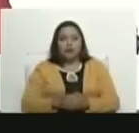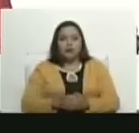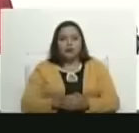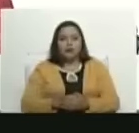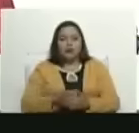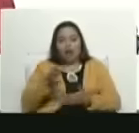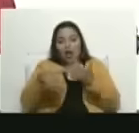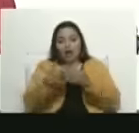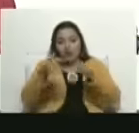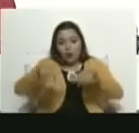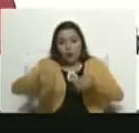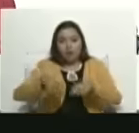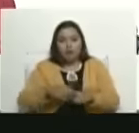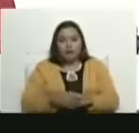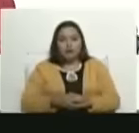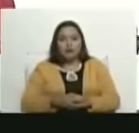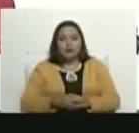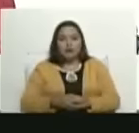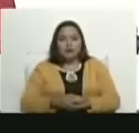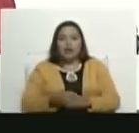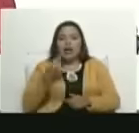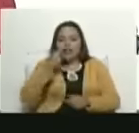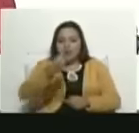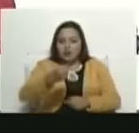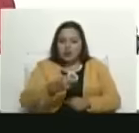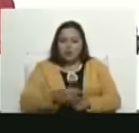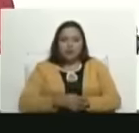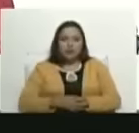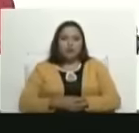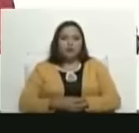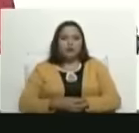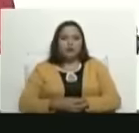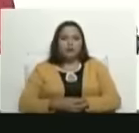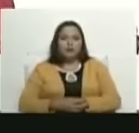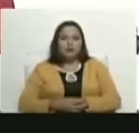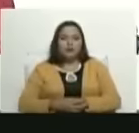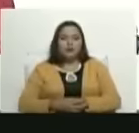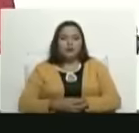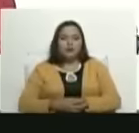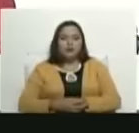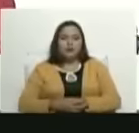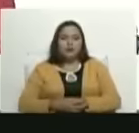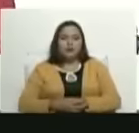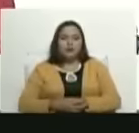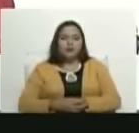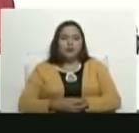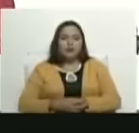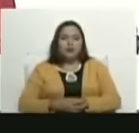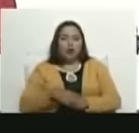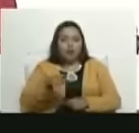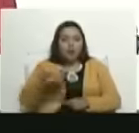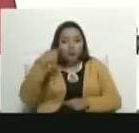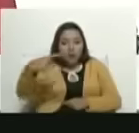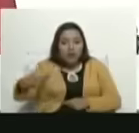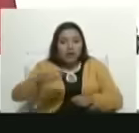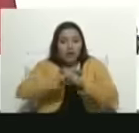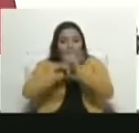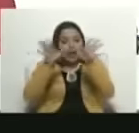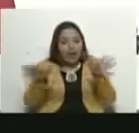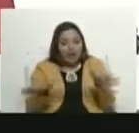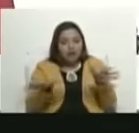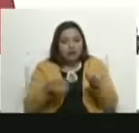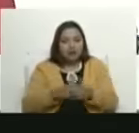hasta hoy, ha dicho que en una política coherente,